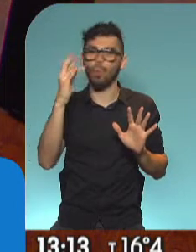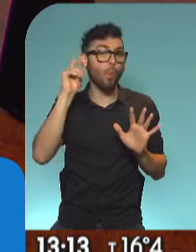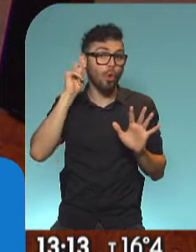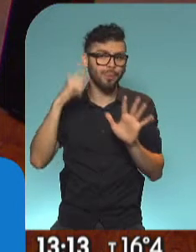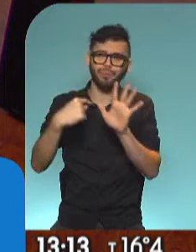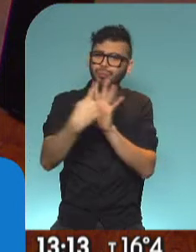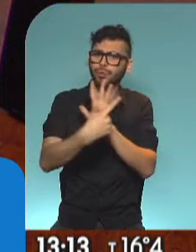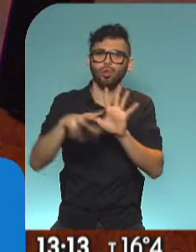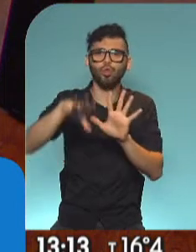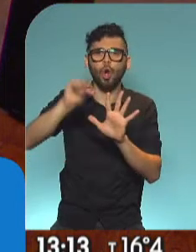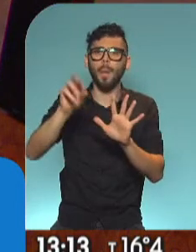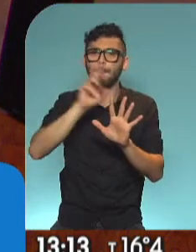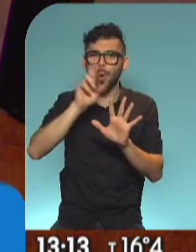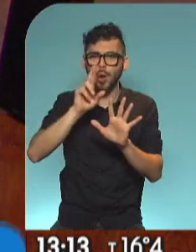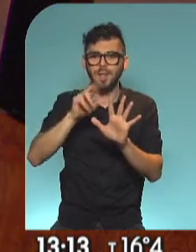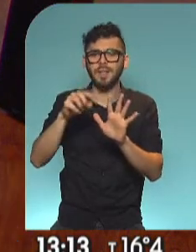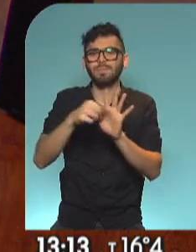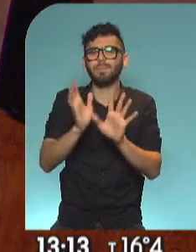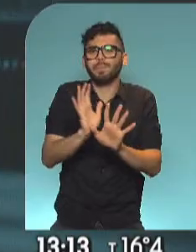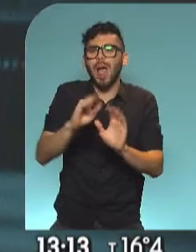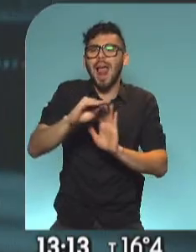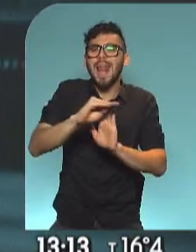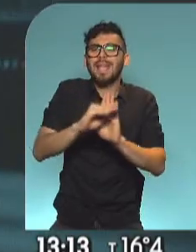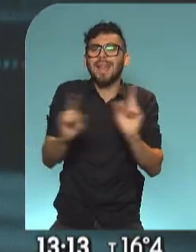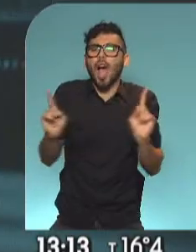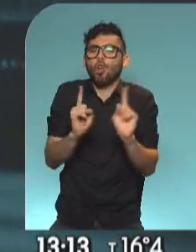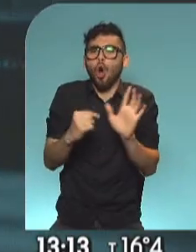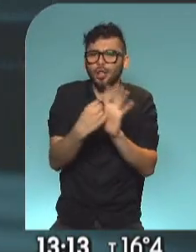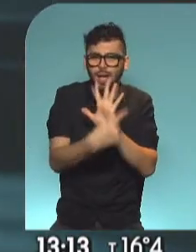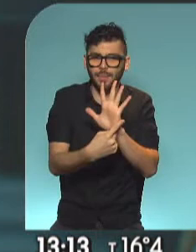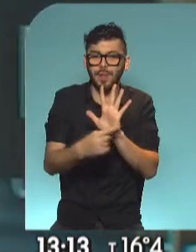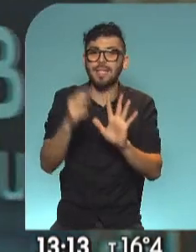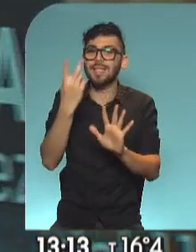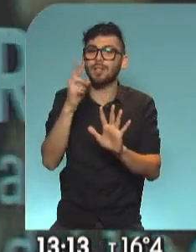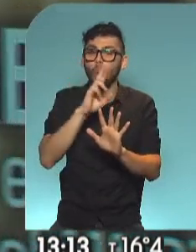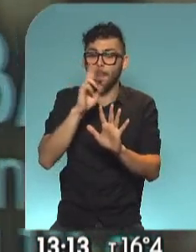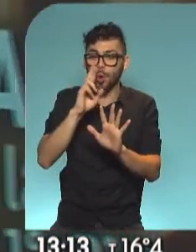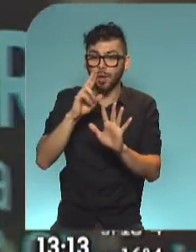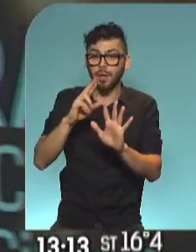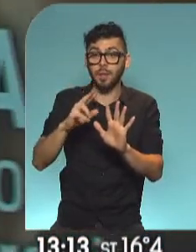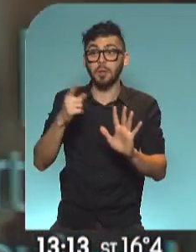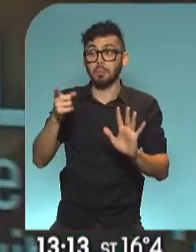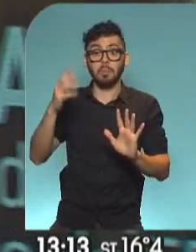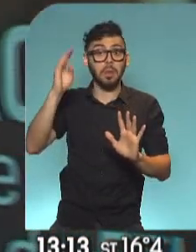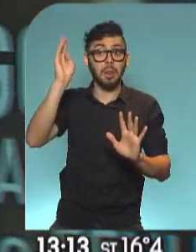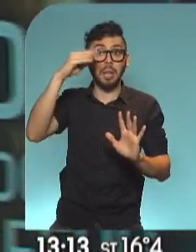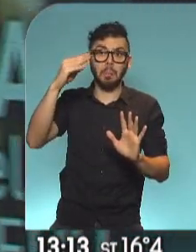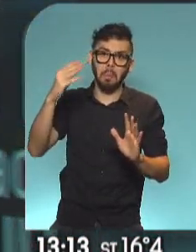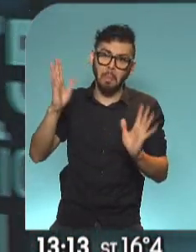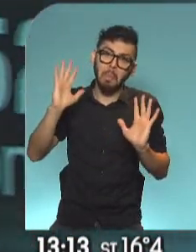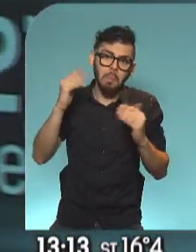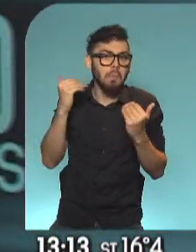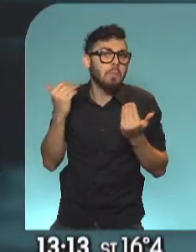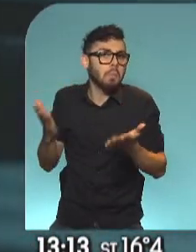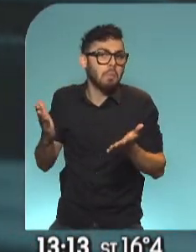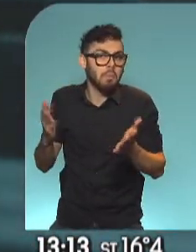como decía Yelén. La short list, como dicen en Estados Unidos, la lista corta, está compuesta por 5 mujeres. Vamos a concederle eso a Trump. Decidió que sea quien fuere,